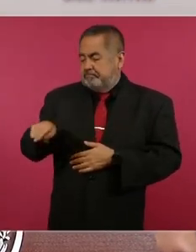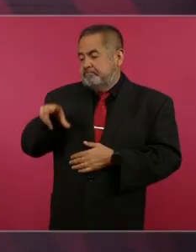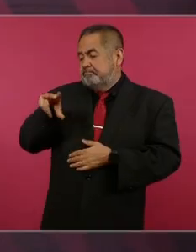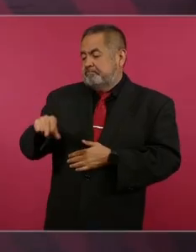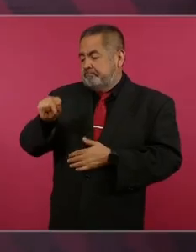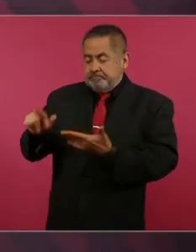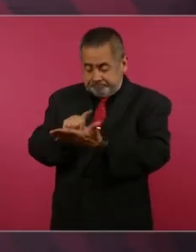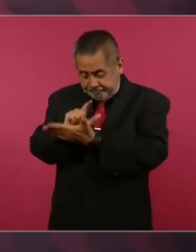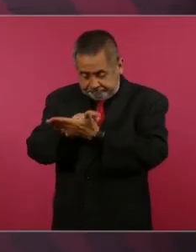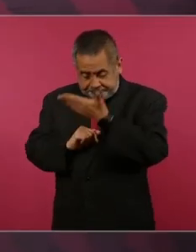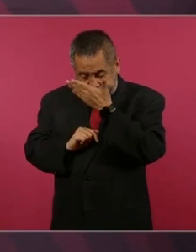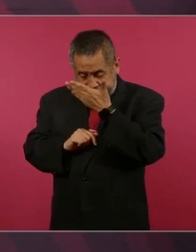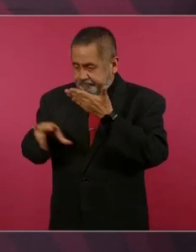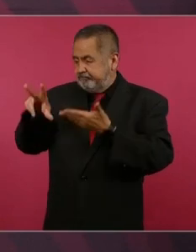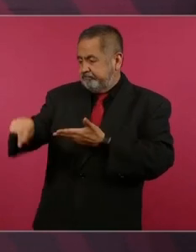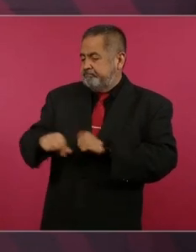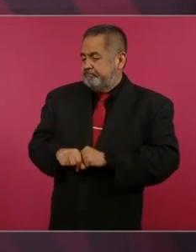leyes.